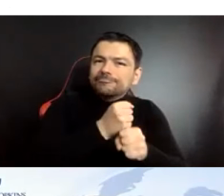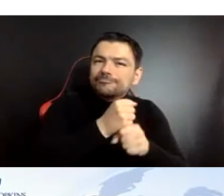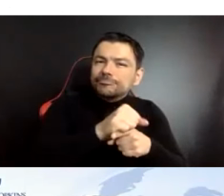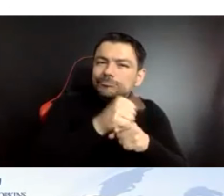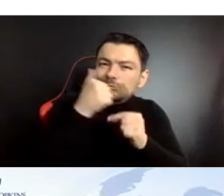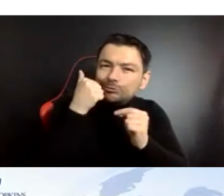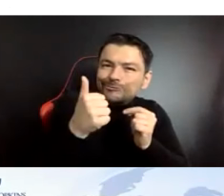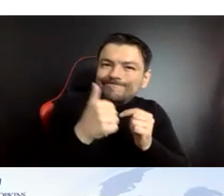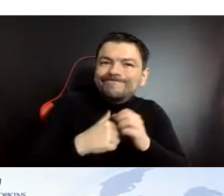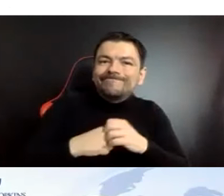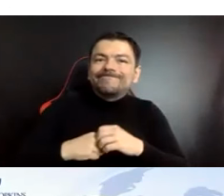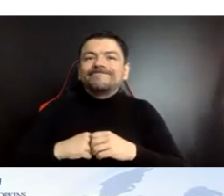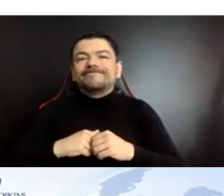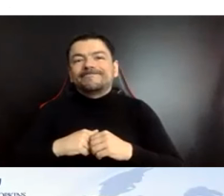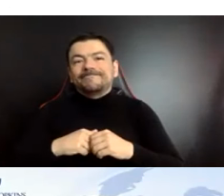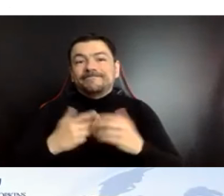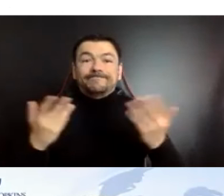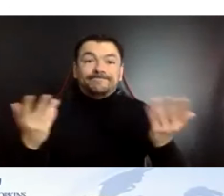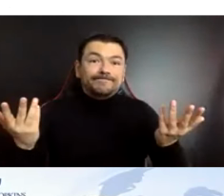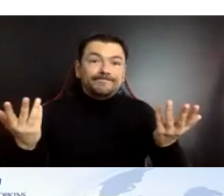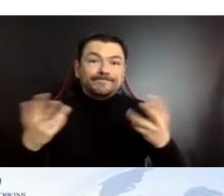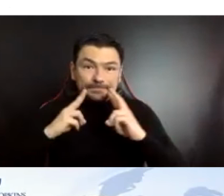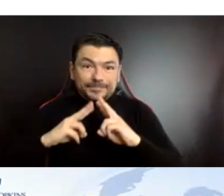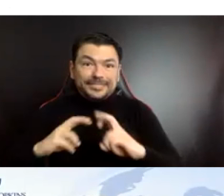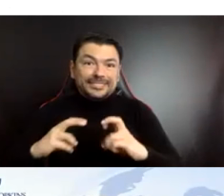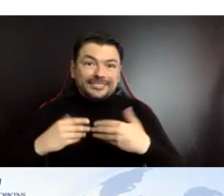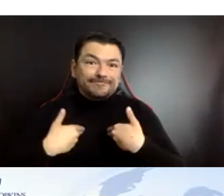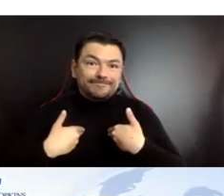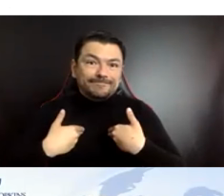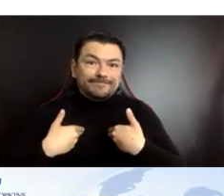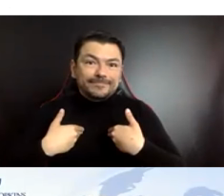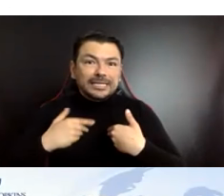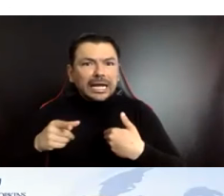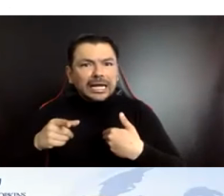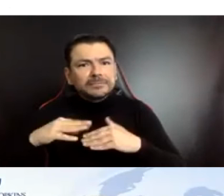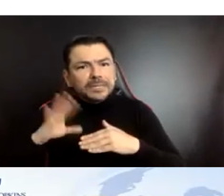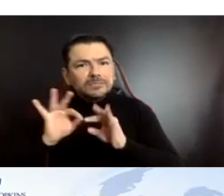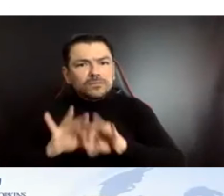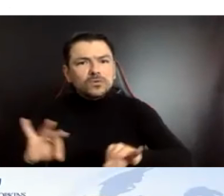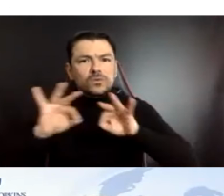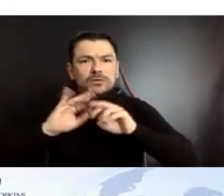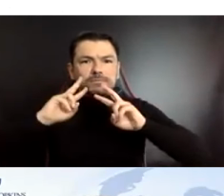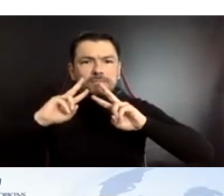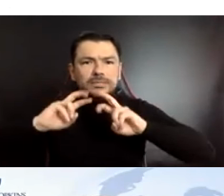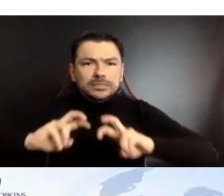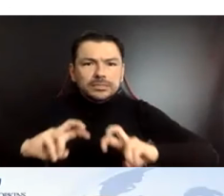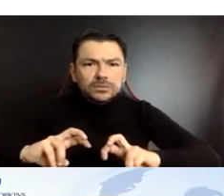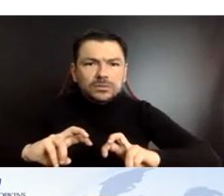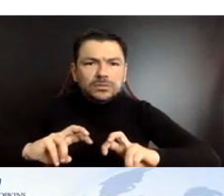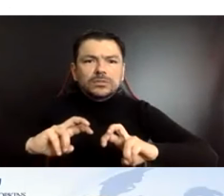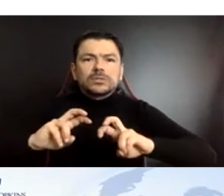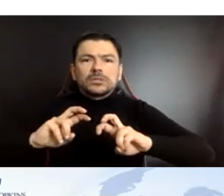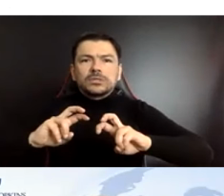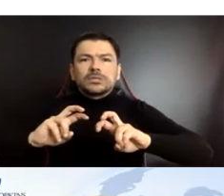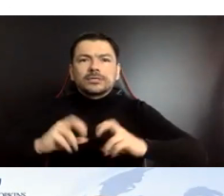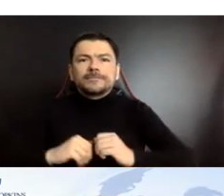investigador, porque yo practice rather than quiero just want to cambiar de do pronto something las as a cosas researcher. para llevarlas a una buena So I'm going to práctica. pass now to Ahora se la Monica paso